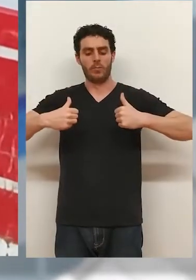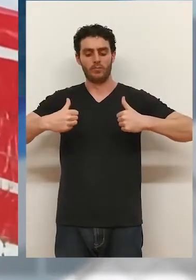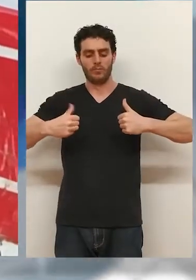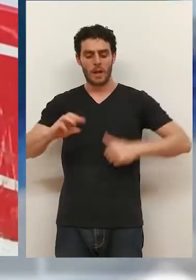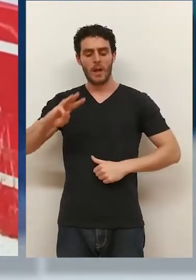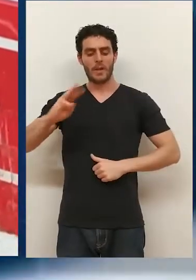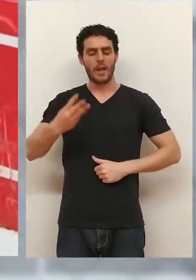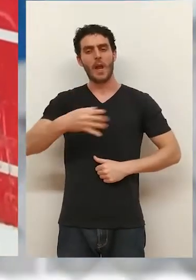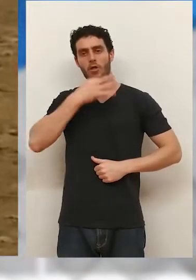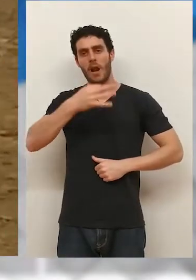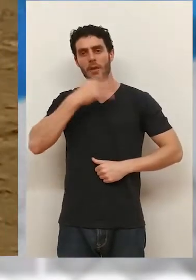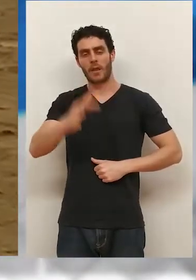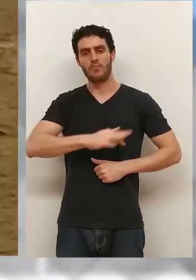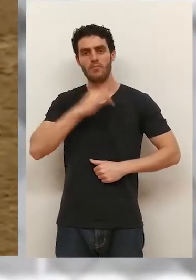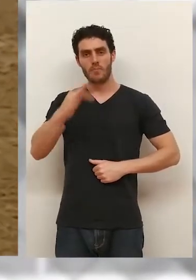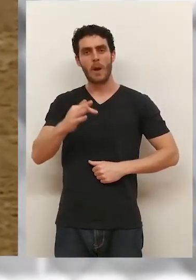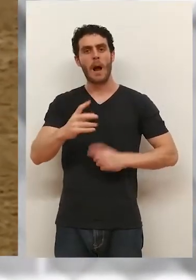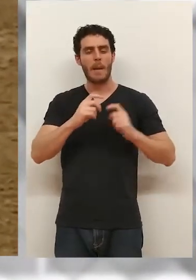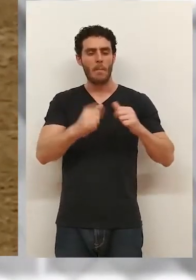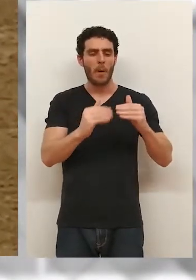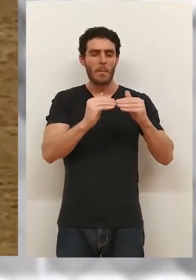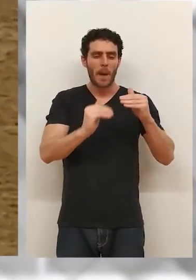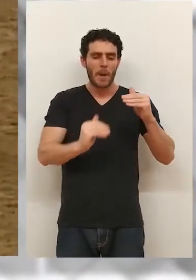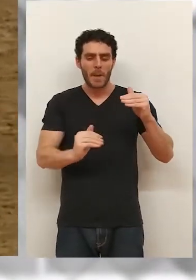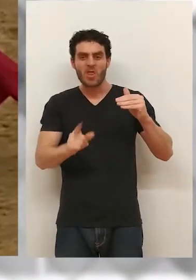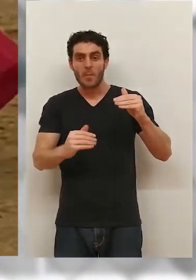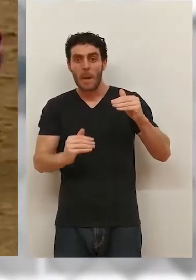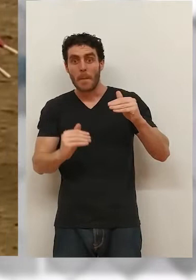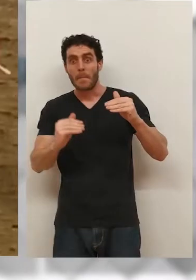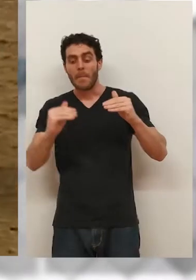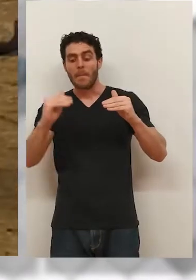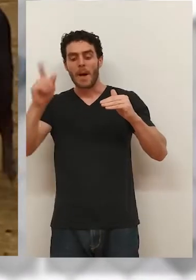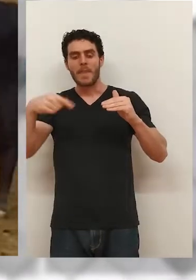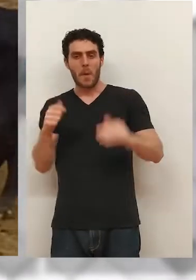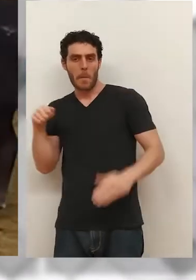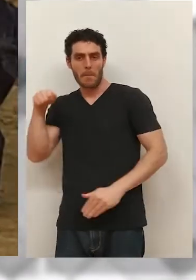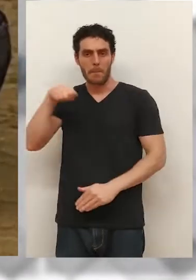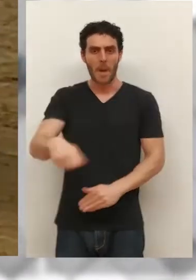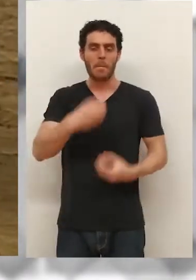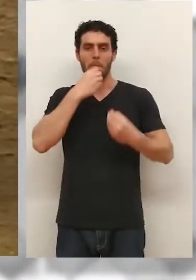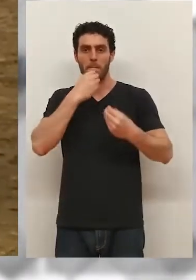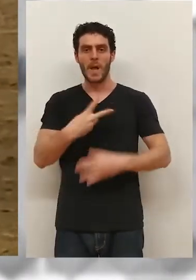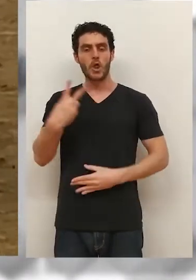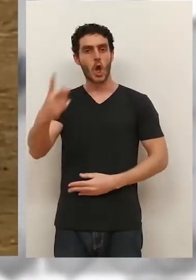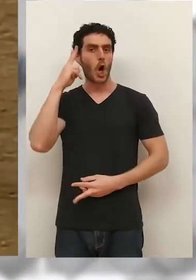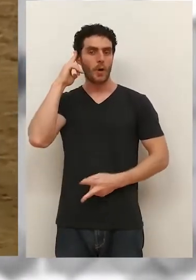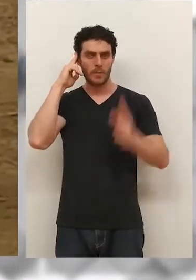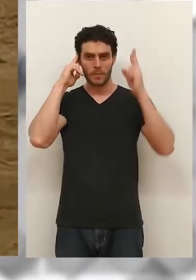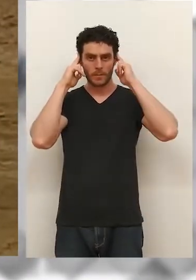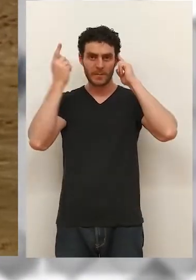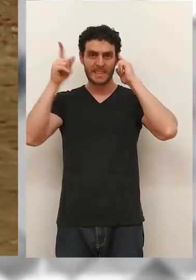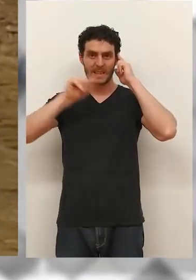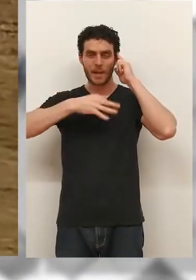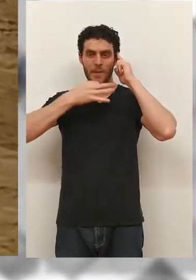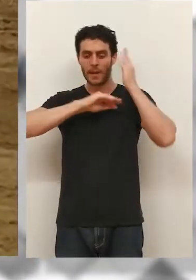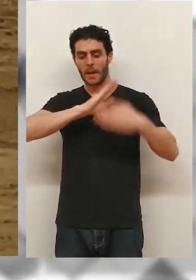en acción en el tercero de la tarde. Fue de menos a más, templó y mandó, y con la espada estuvo acertado. Fue premiado con dos orejas y en el que